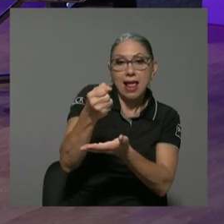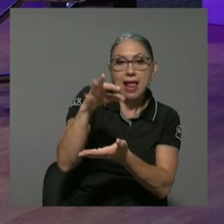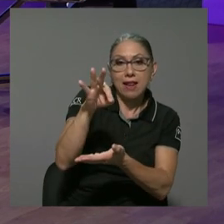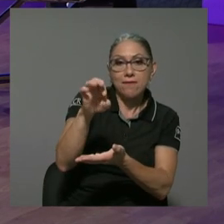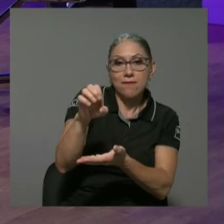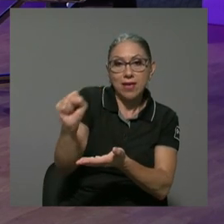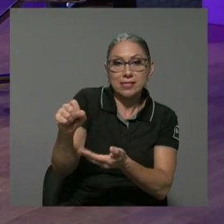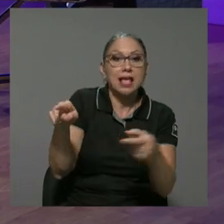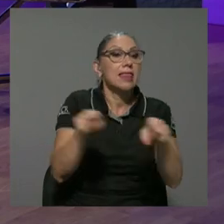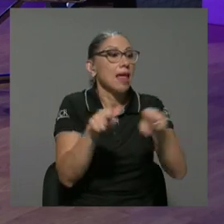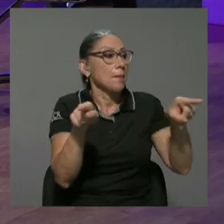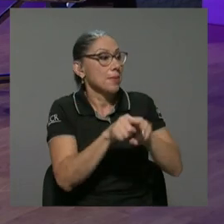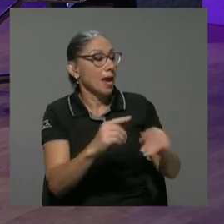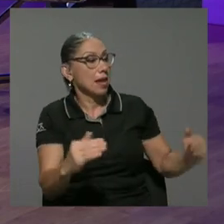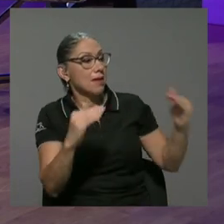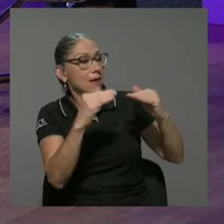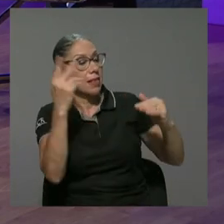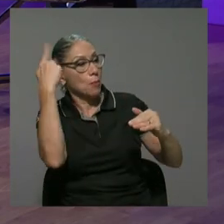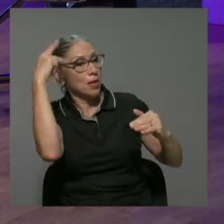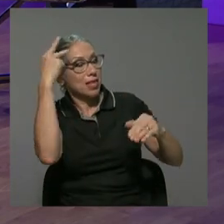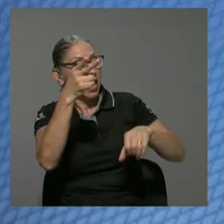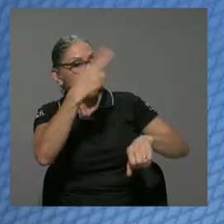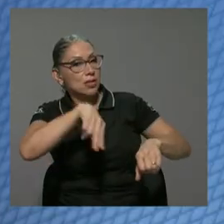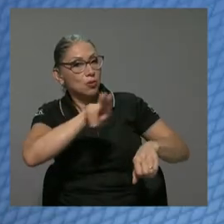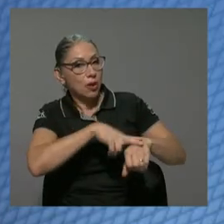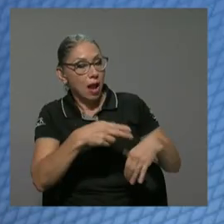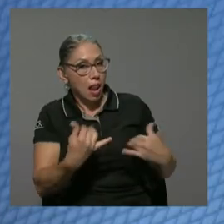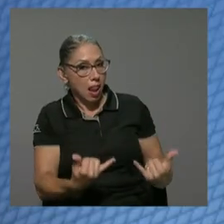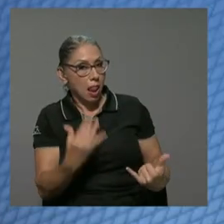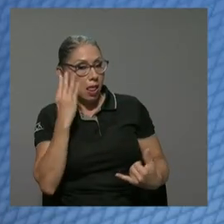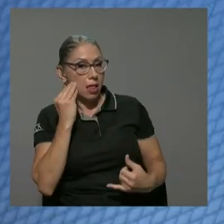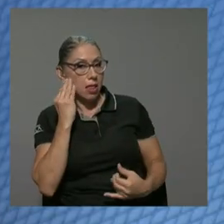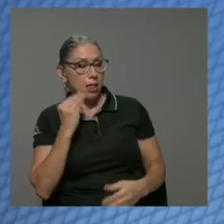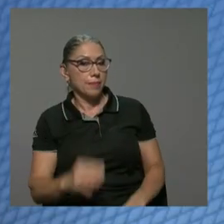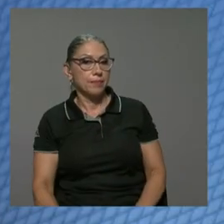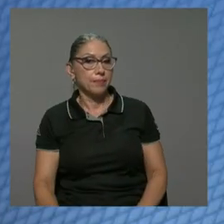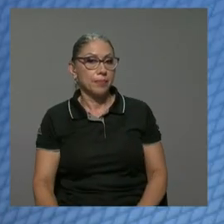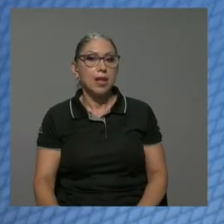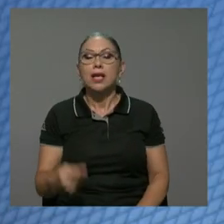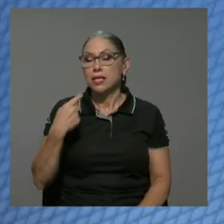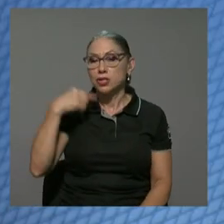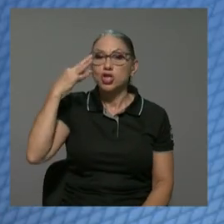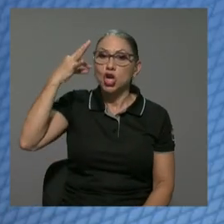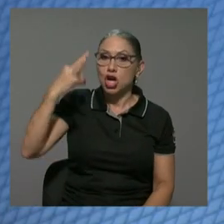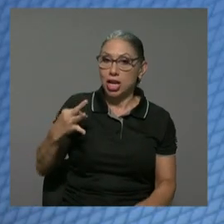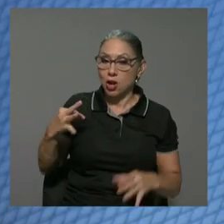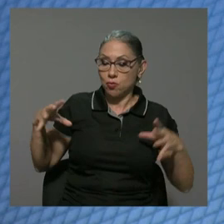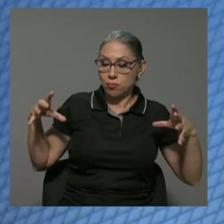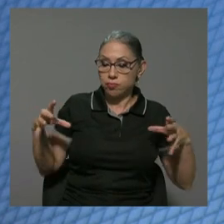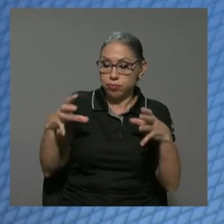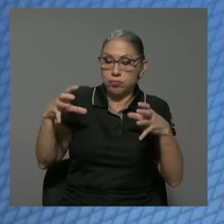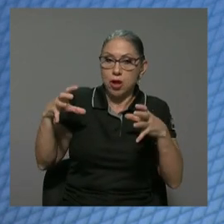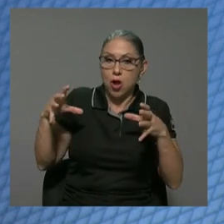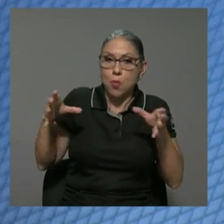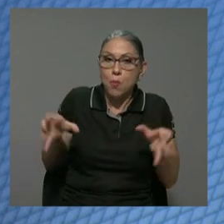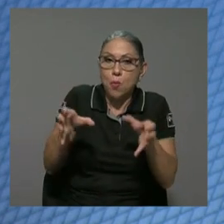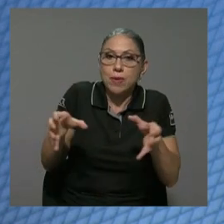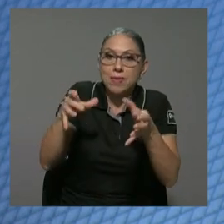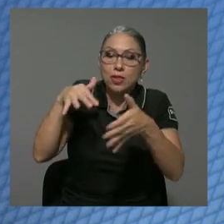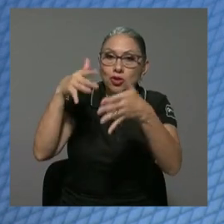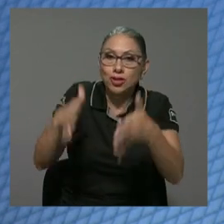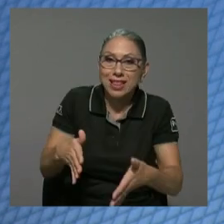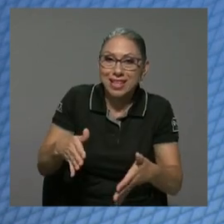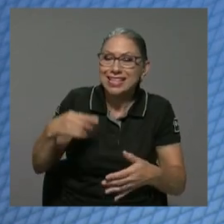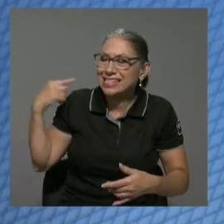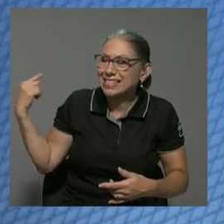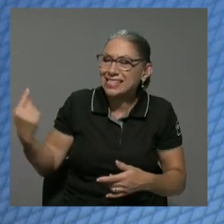en este momento? ¿André? Sí, yo creo que el movimiento estudiantil tiene una oportunidad, y siempre la ha tenido, pero creo que